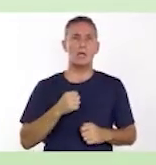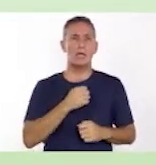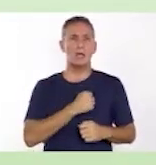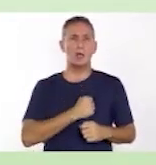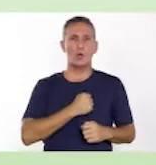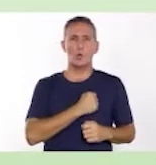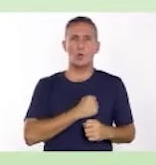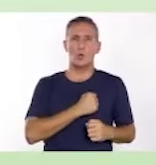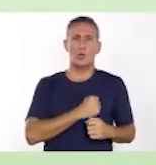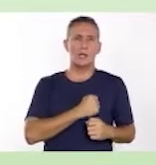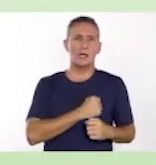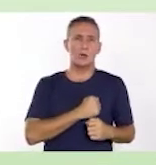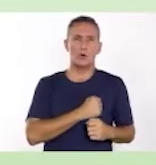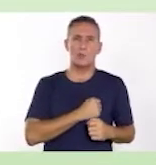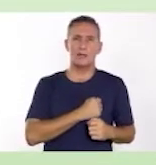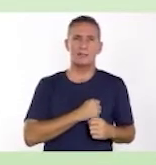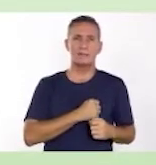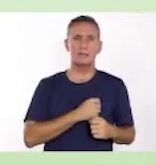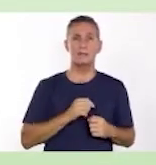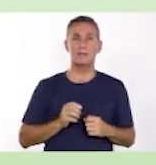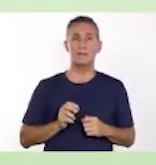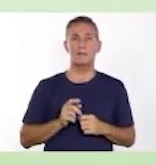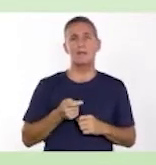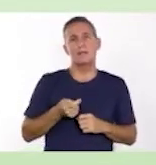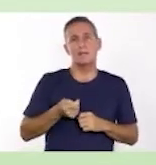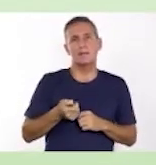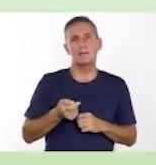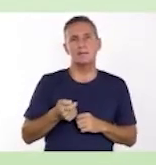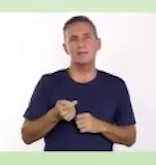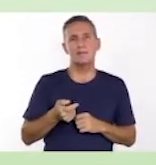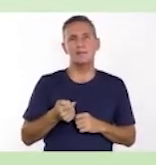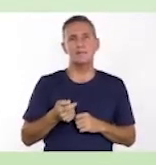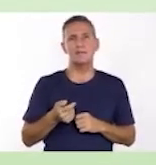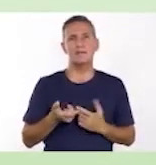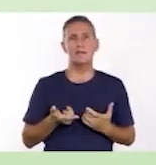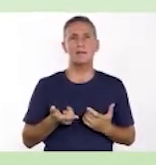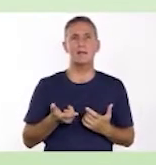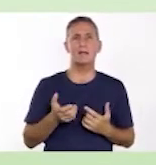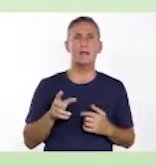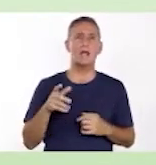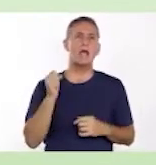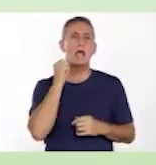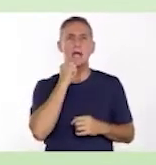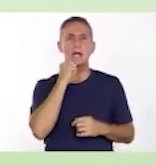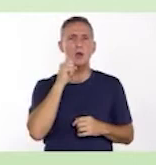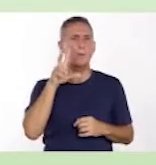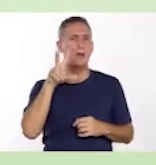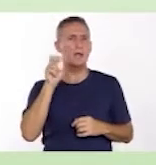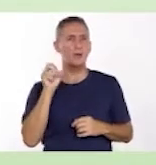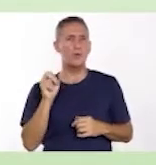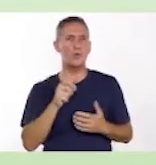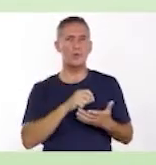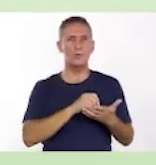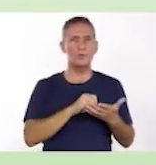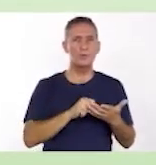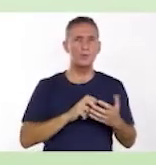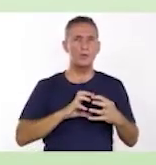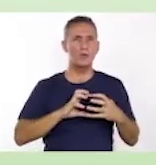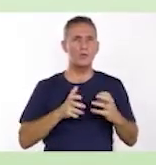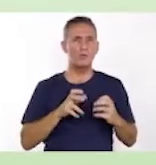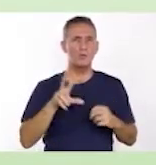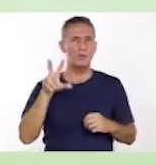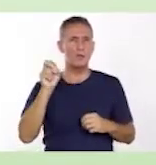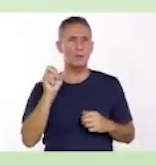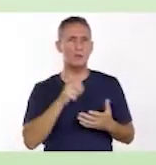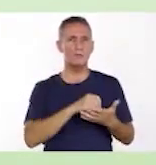la vanguardia artística. Cuando hablo de vanguardia artística, lo hablo en general en todo el arte, pero aquí vamos a ver lo que es